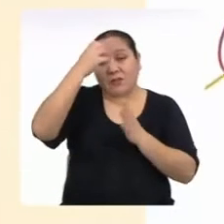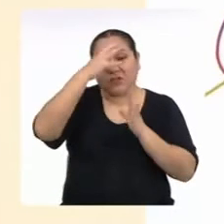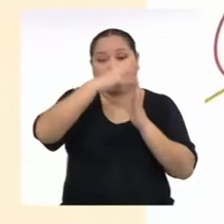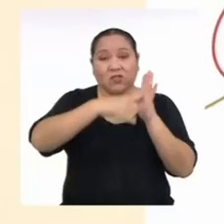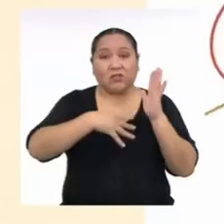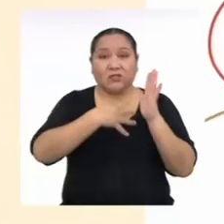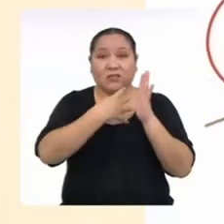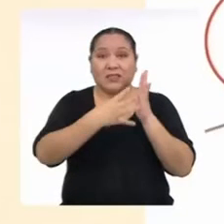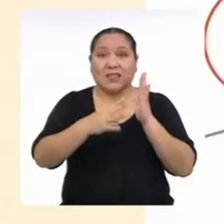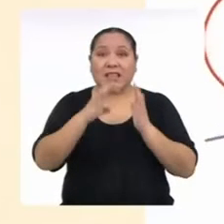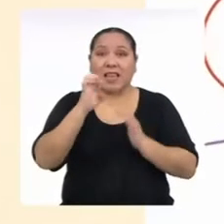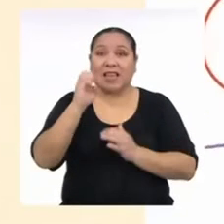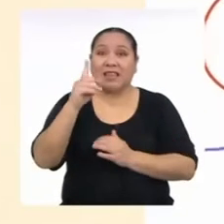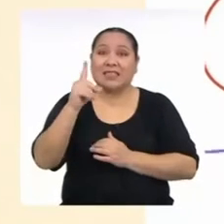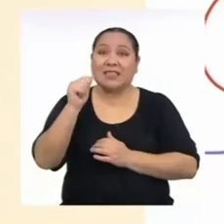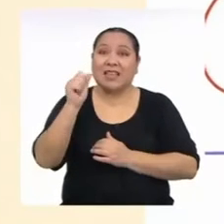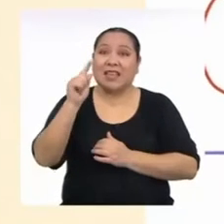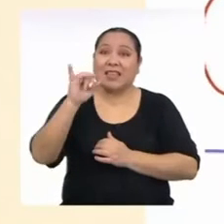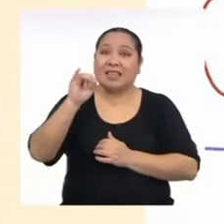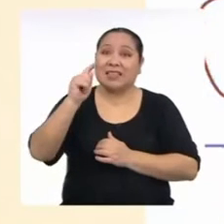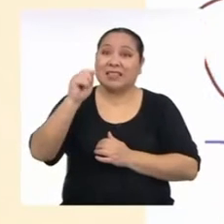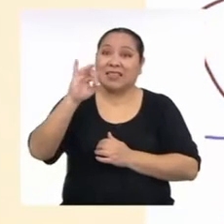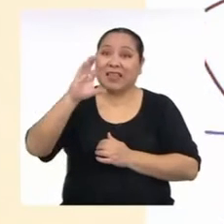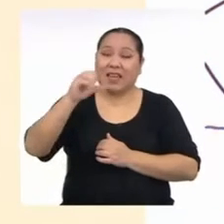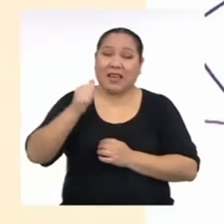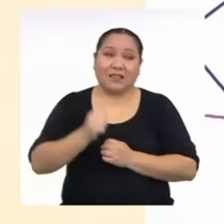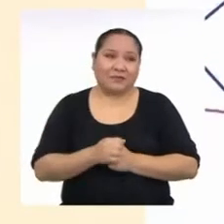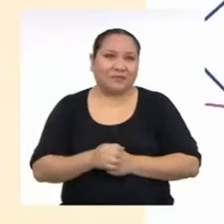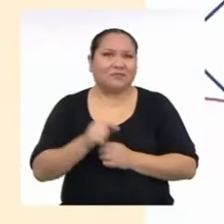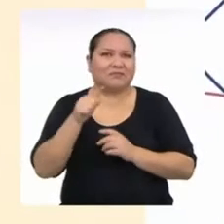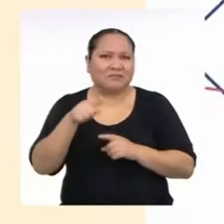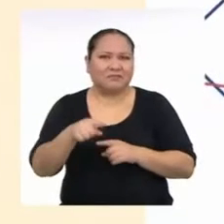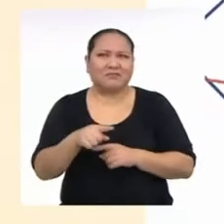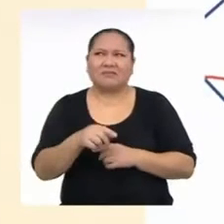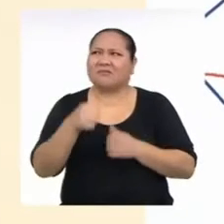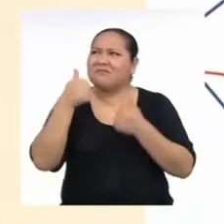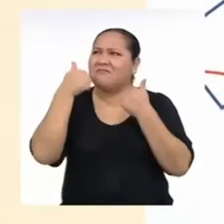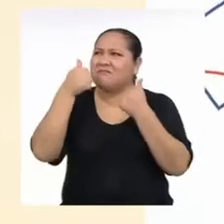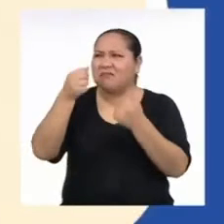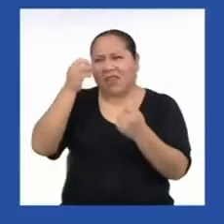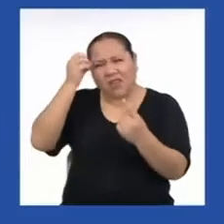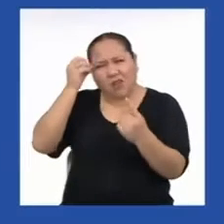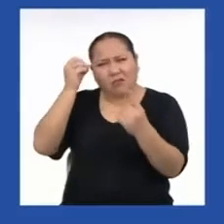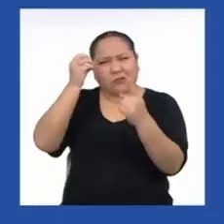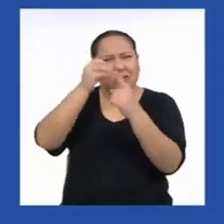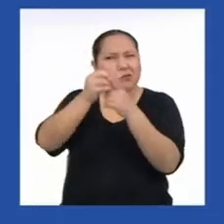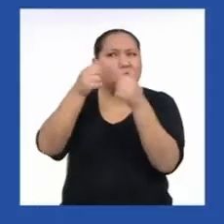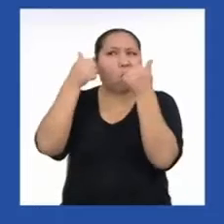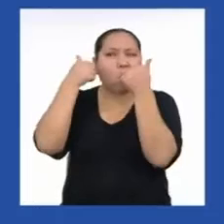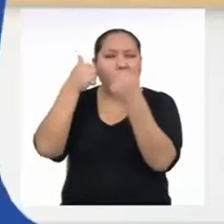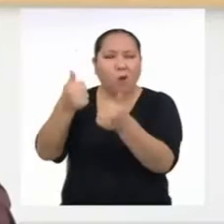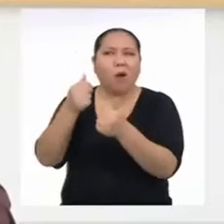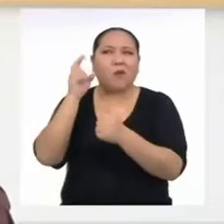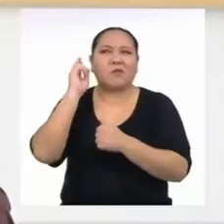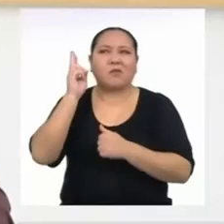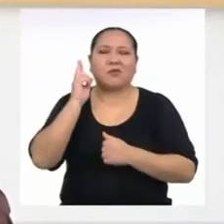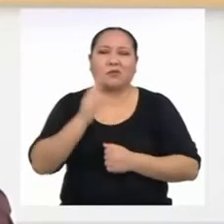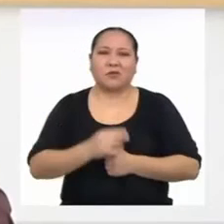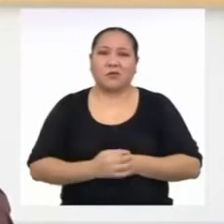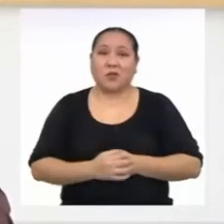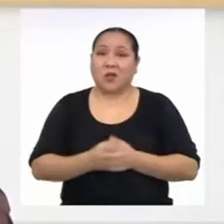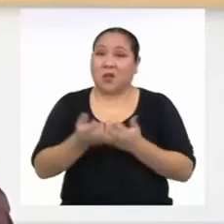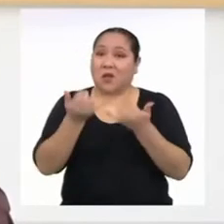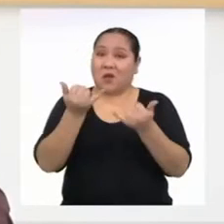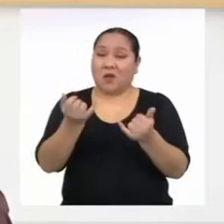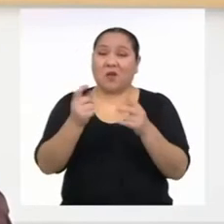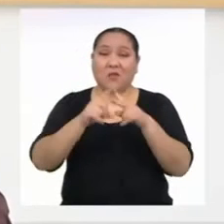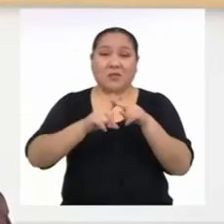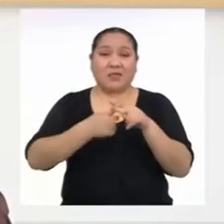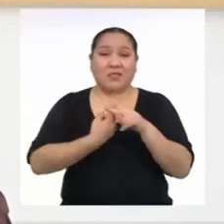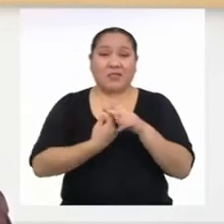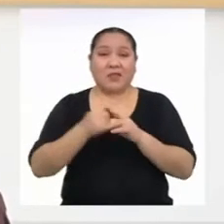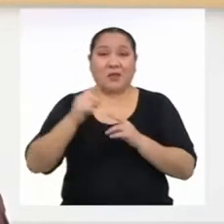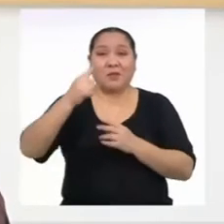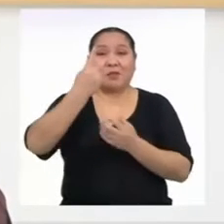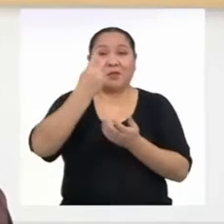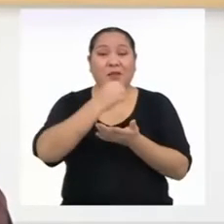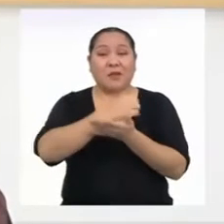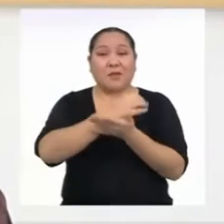nuestro estudio estadístico. ¡Qué excelente reto, profesor Emerson! Y hoy iniciaremos con la primera